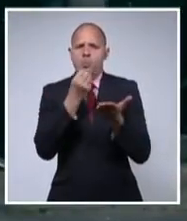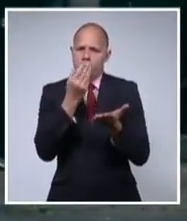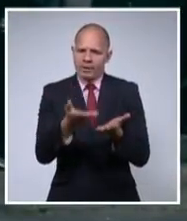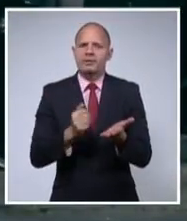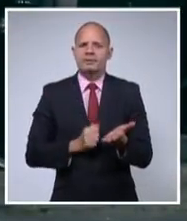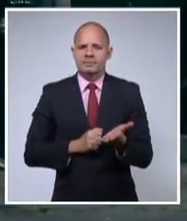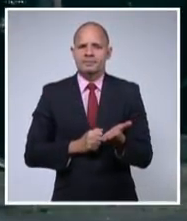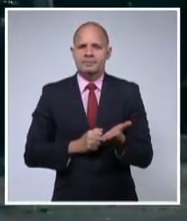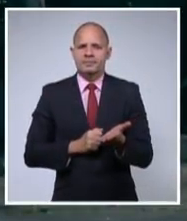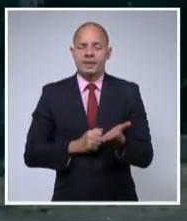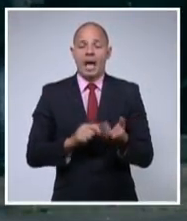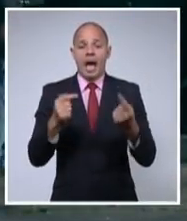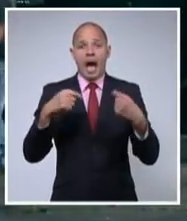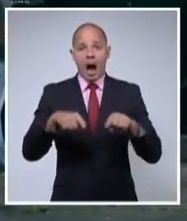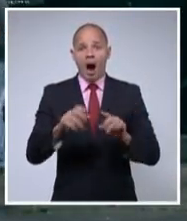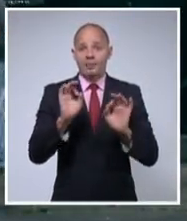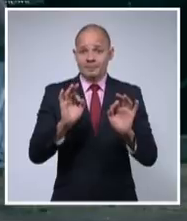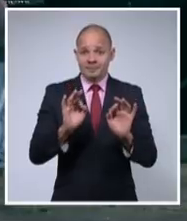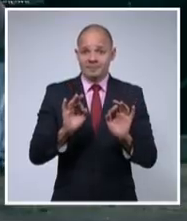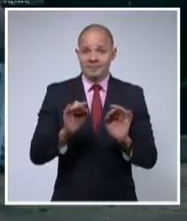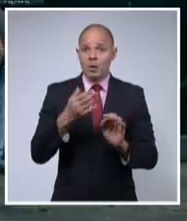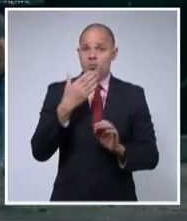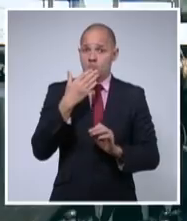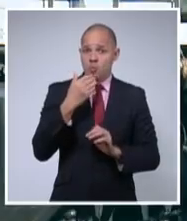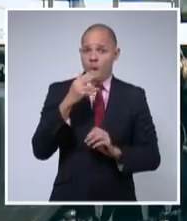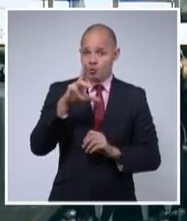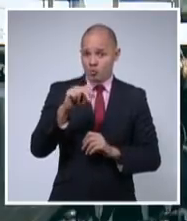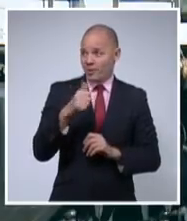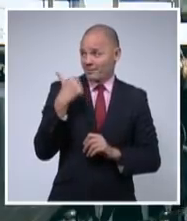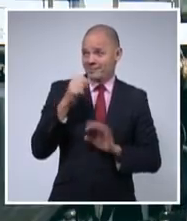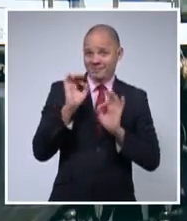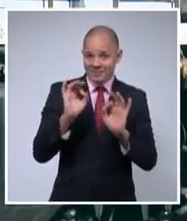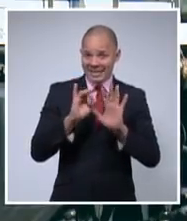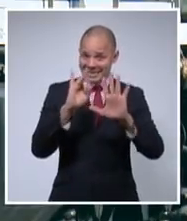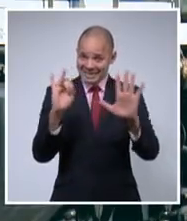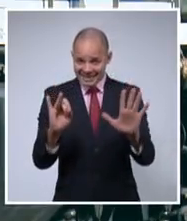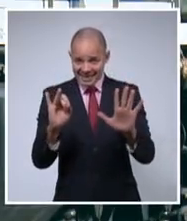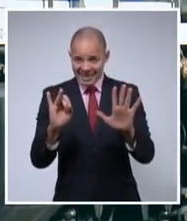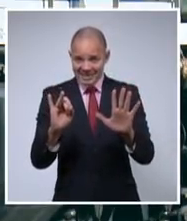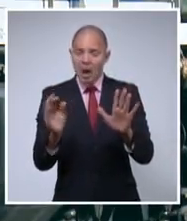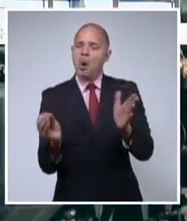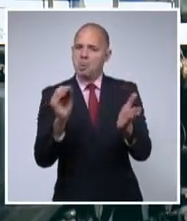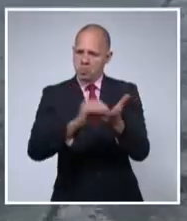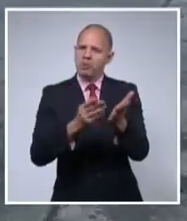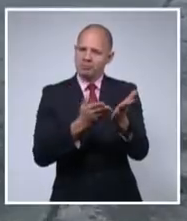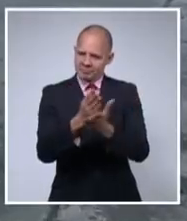dirección se sumarán las nuevas máquinas recién llegadas al país.